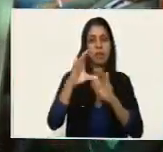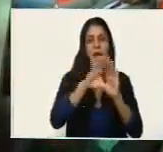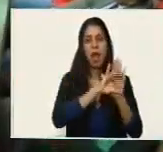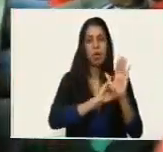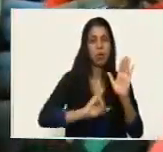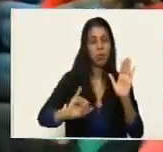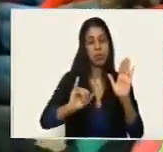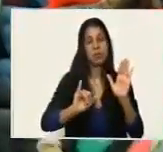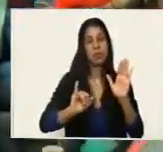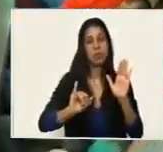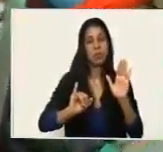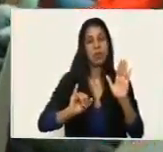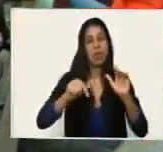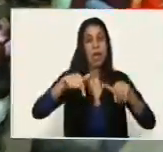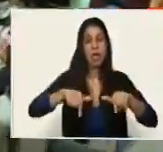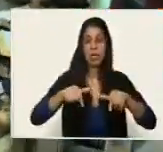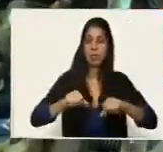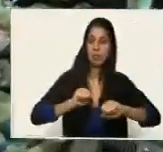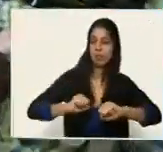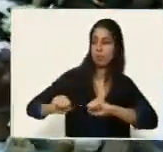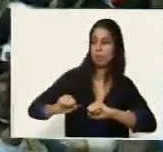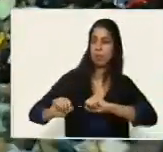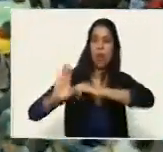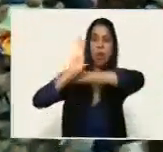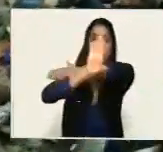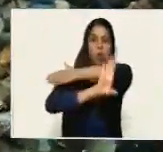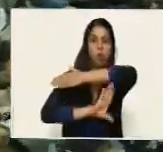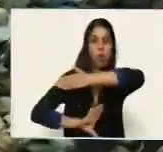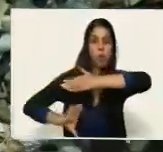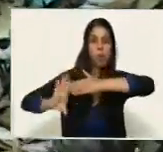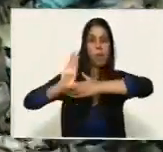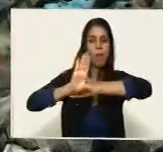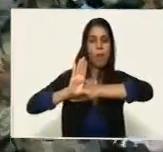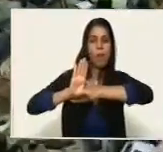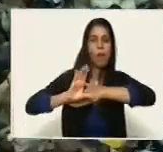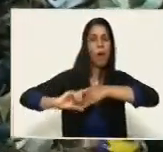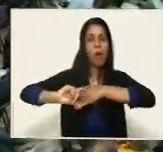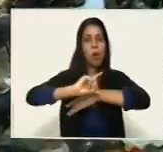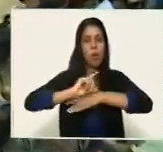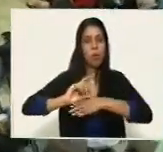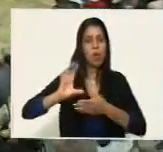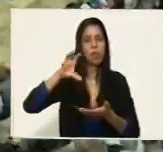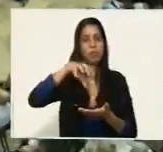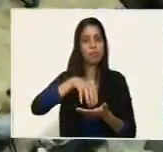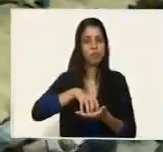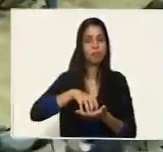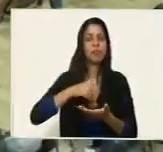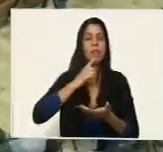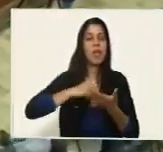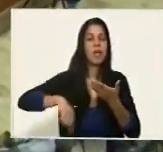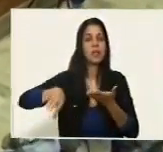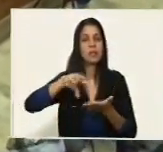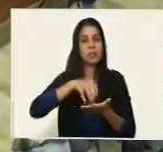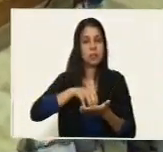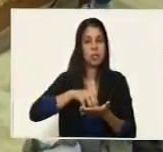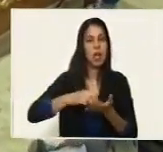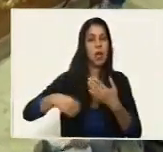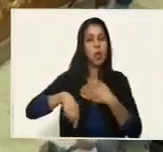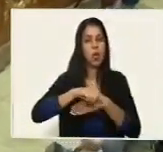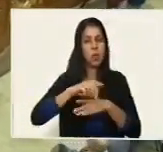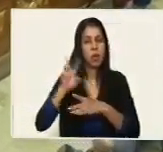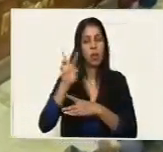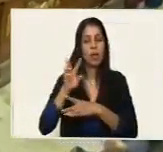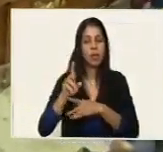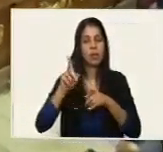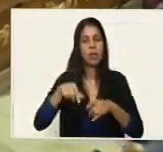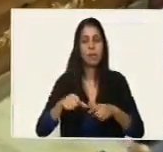Constituyente. Y está activado el escudo protector del Estado venezolano, del gobierno de la República Bolivariana